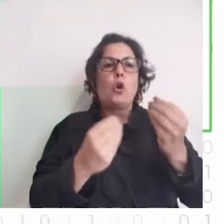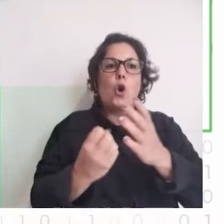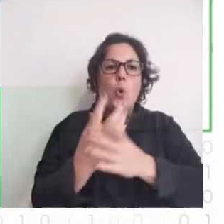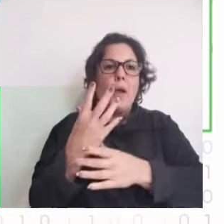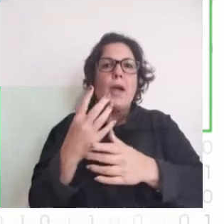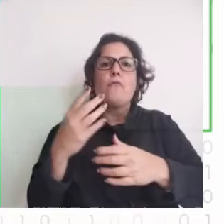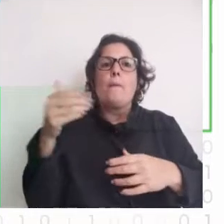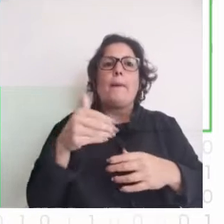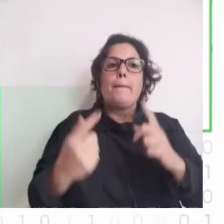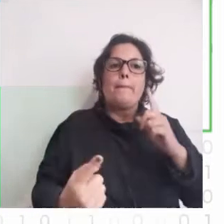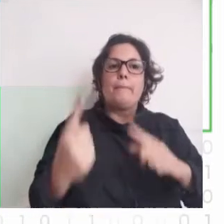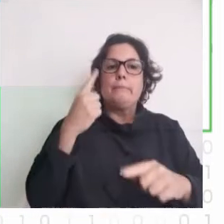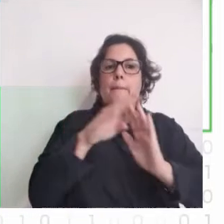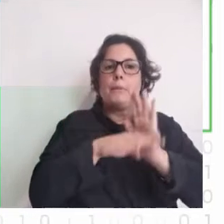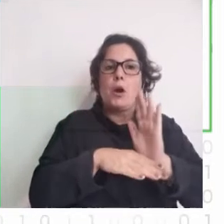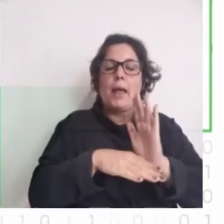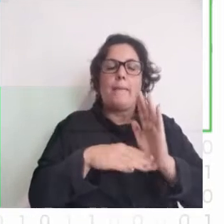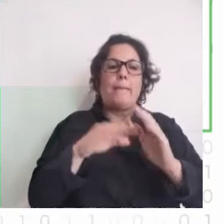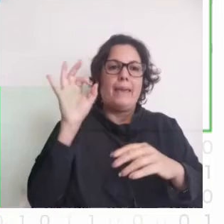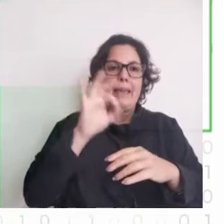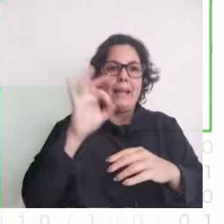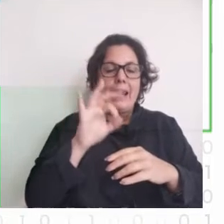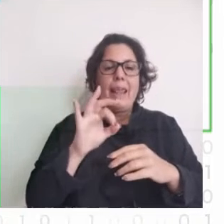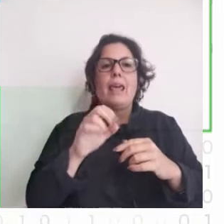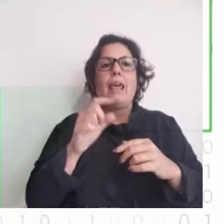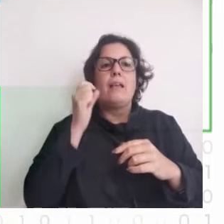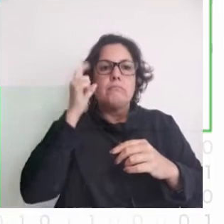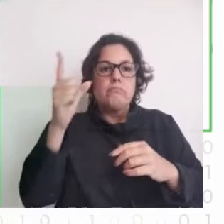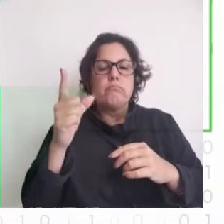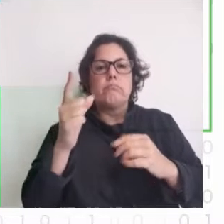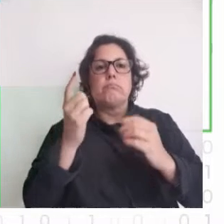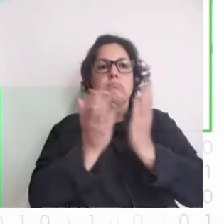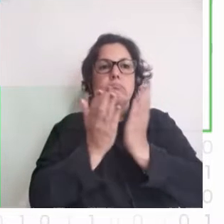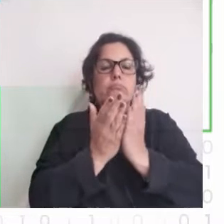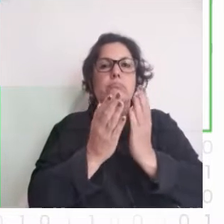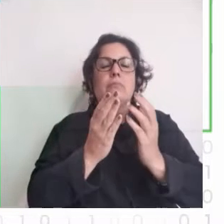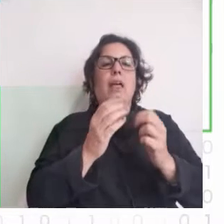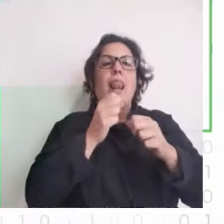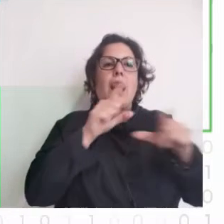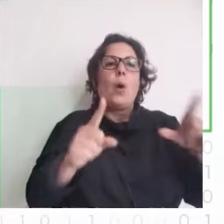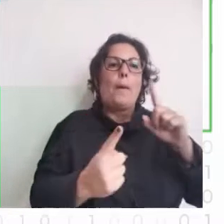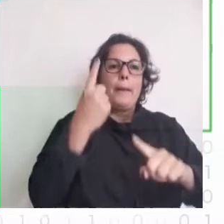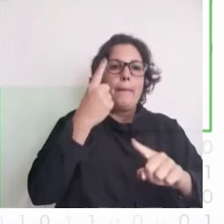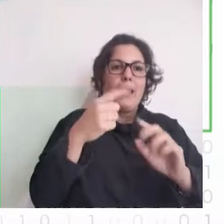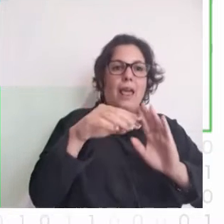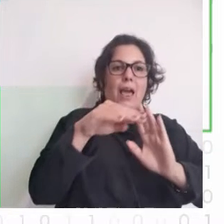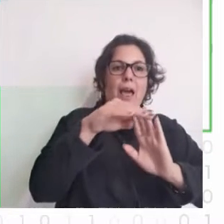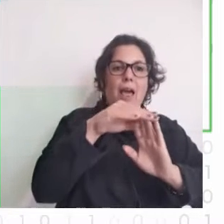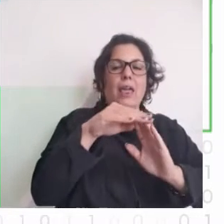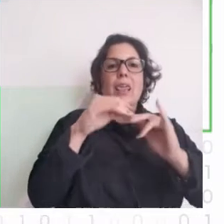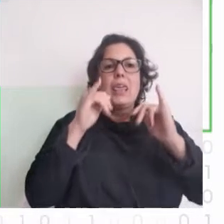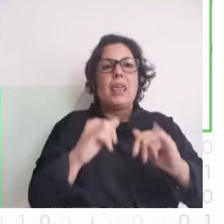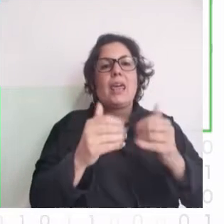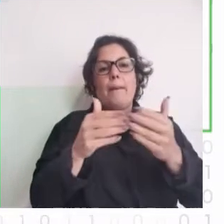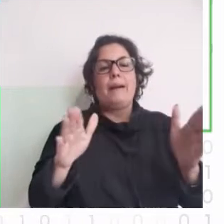participaba por primera vez en el programa CEIVAL Inglés, en cuanto a su formación en inglés, en cuanto a su lengua madre, etcétera, etcétera. Y bueno, a partir de